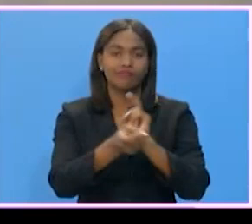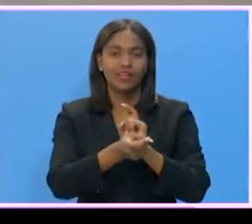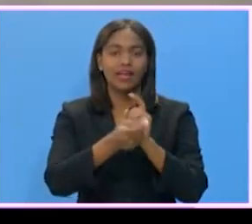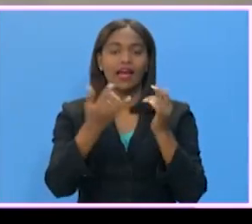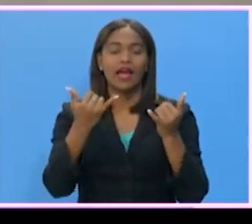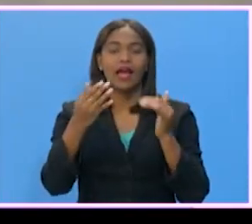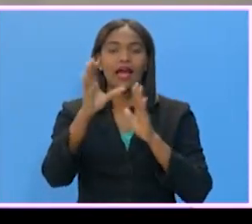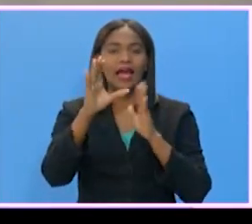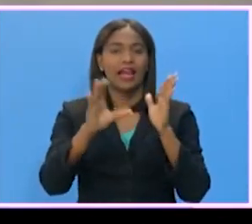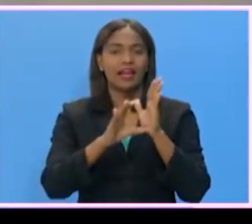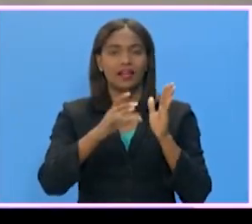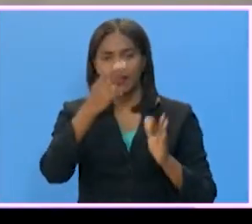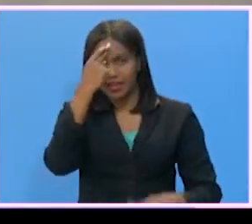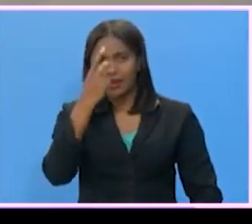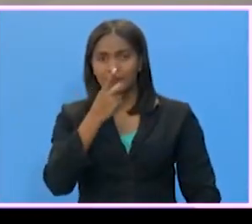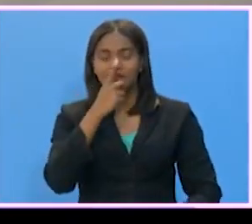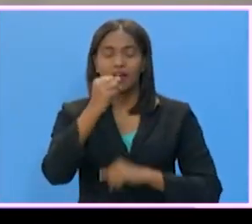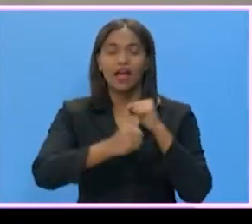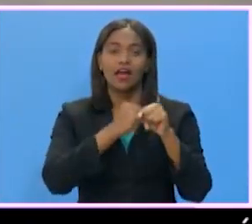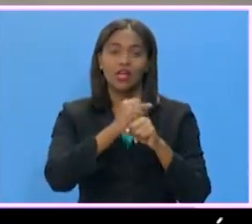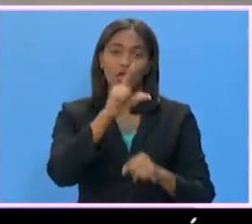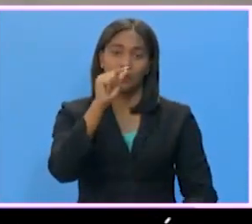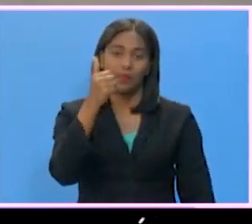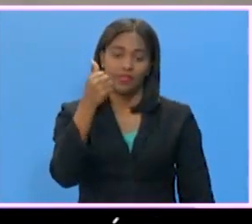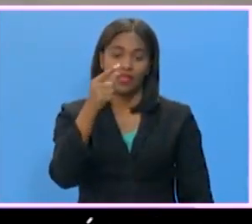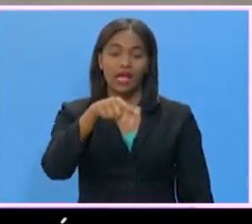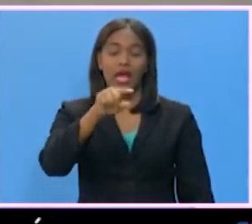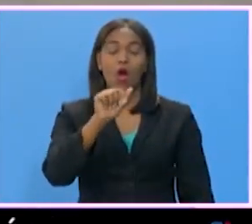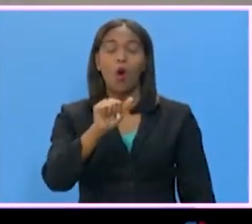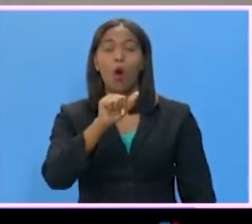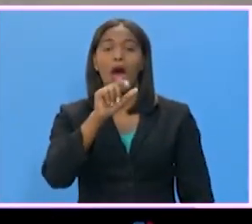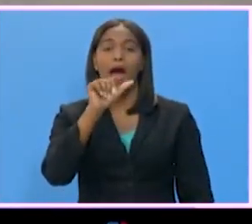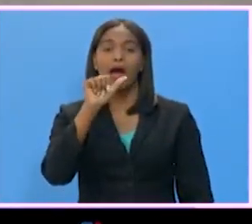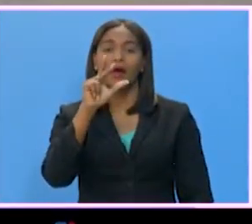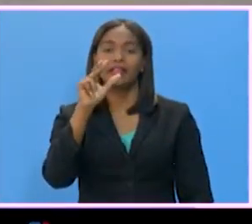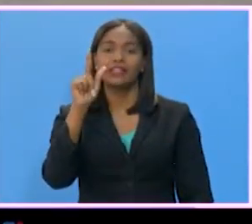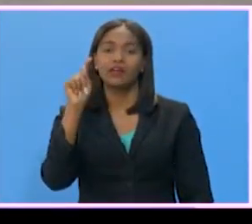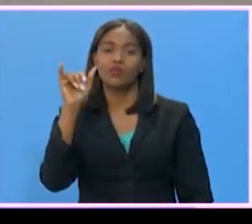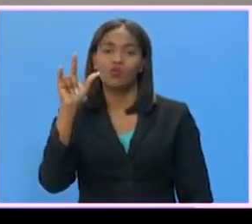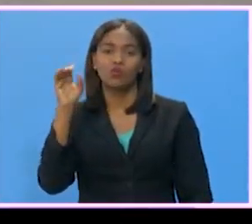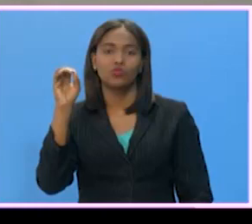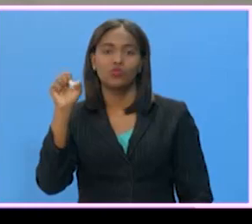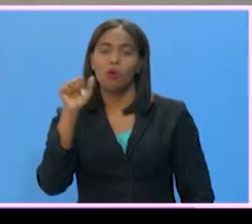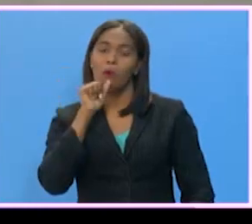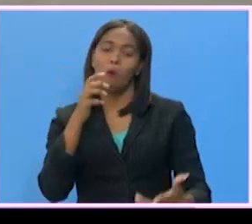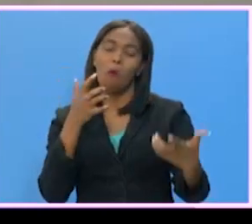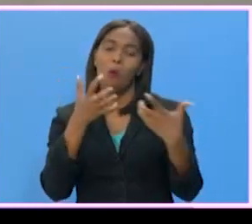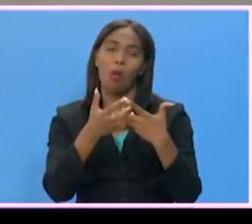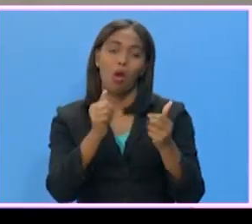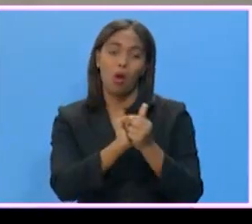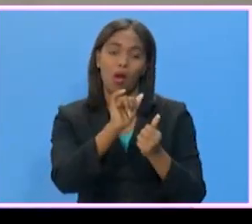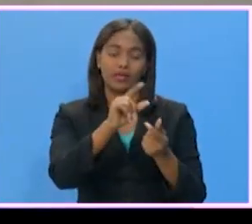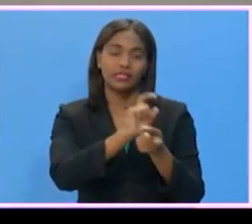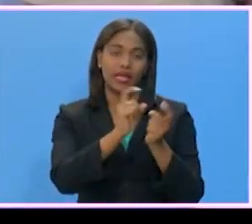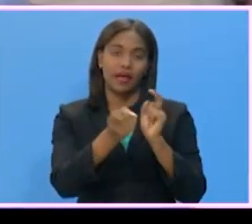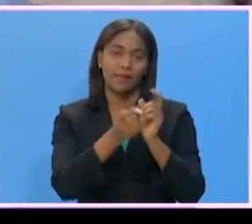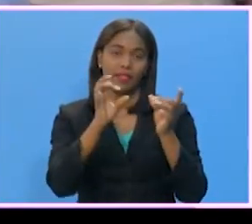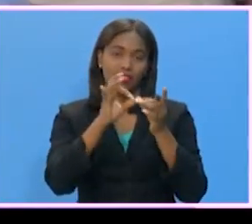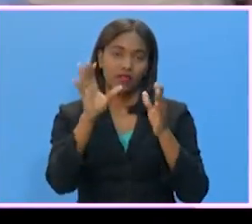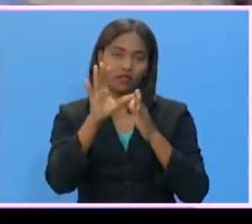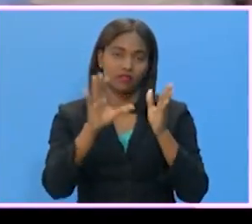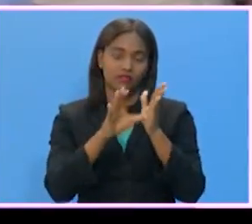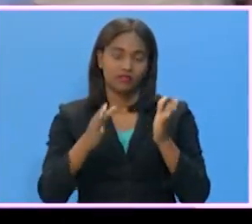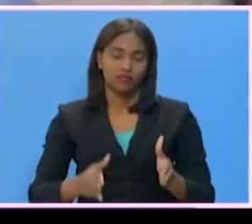en el 2010, hay algunos articulados que no han sido adecuados a lo que es esa modificación de la Constitución.